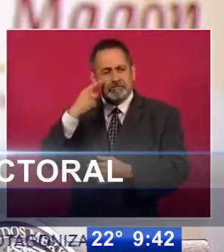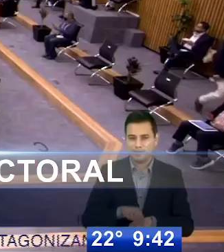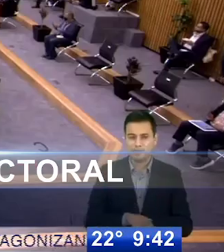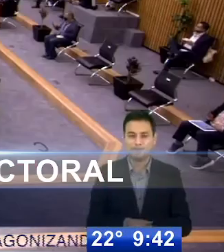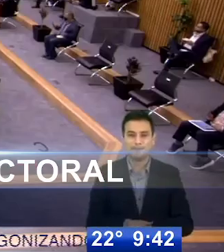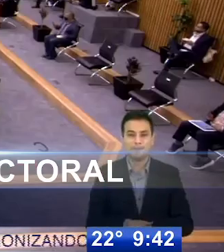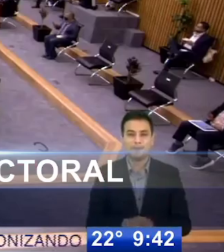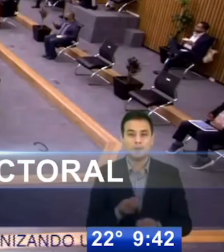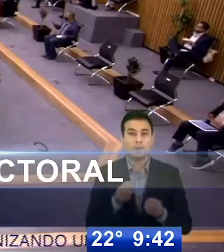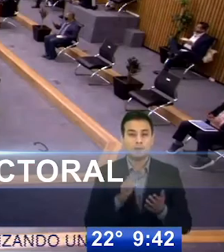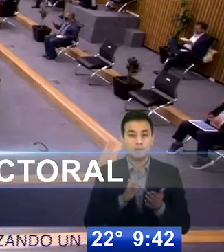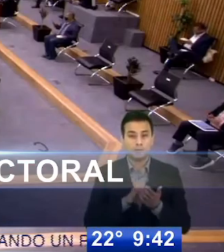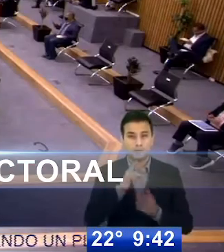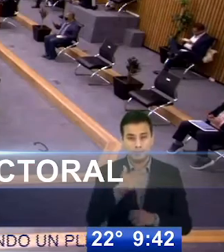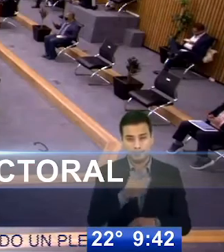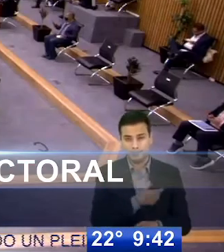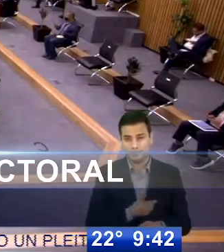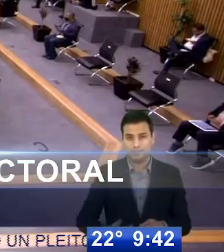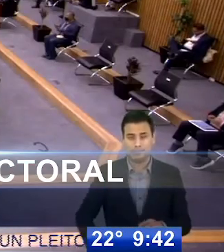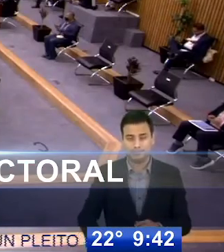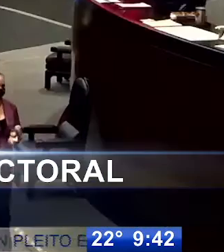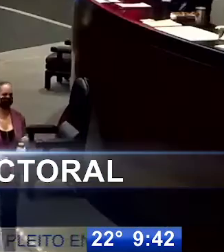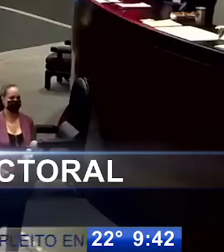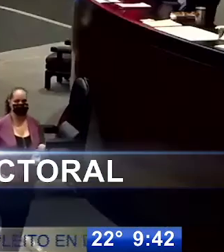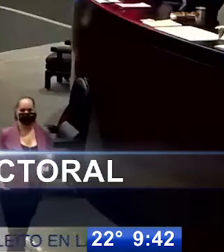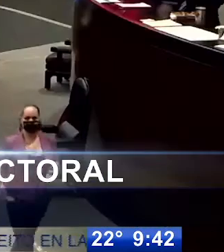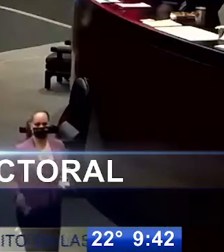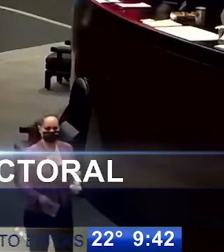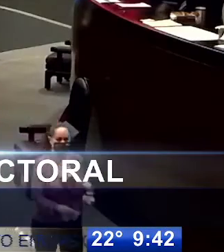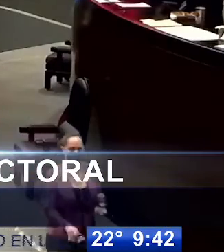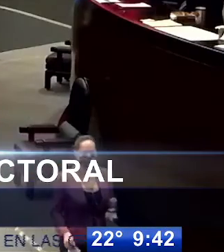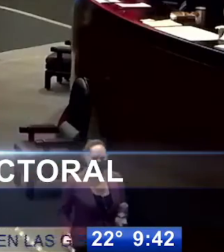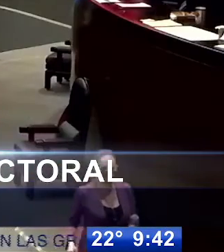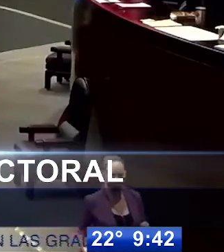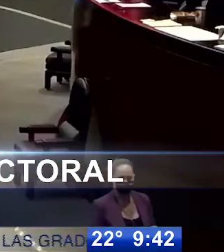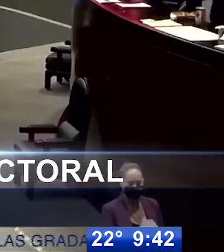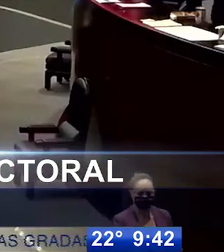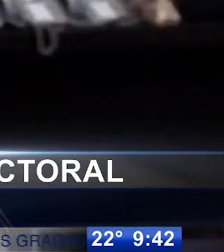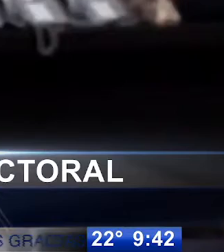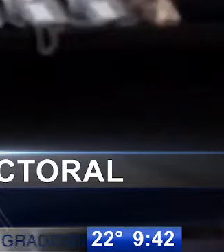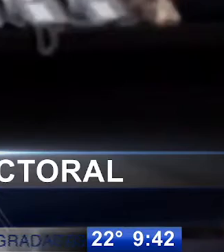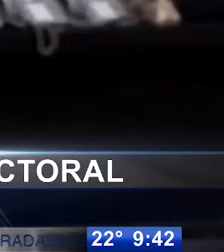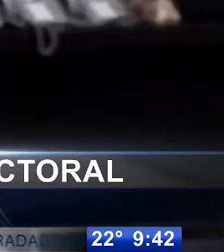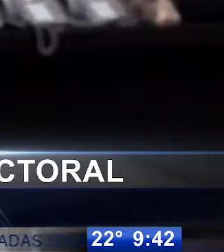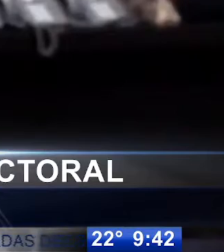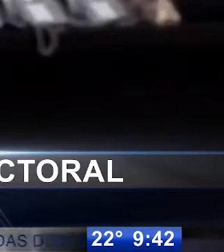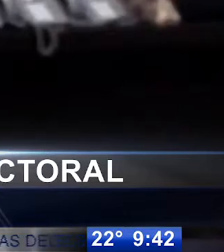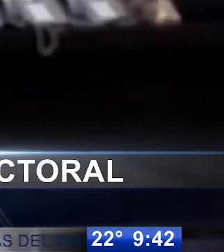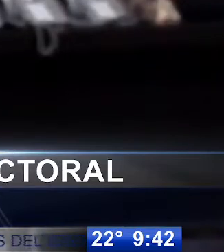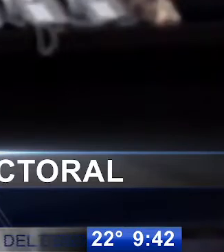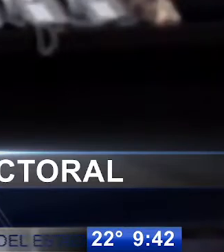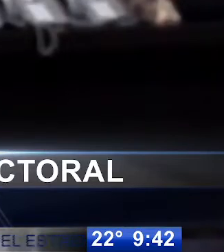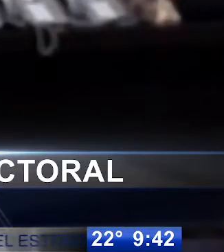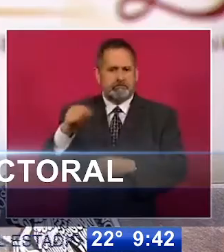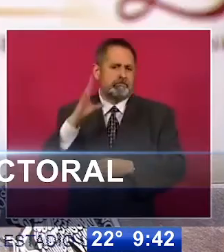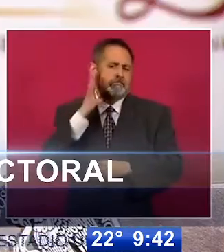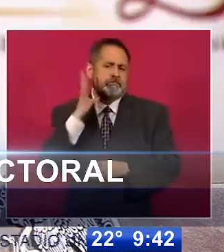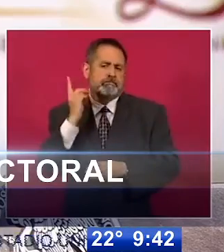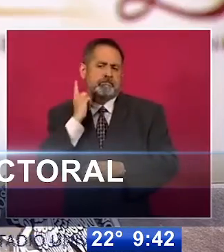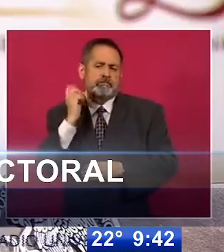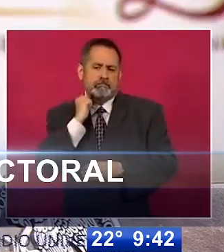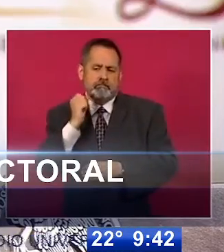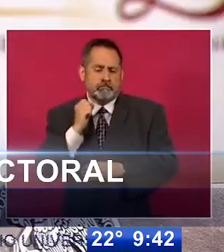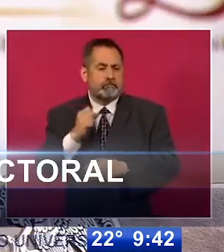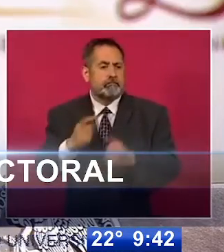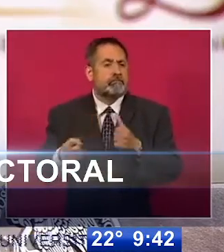proponiendo ya para poder hacer esta elección pero quiero enfatizar lancia la primera propuesta es la desaparición